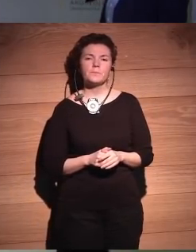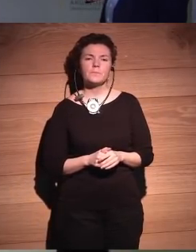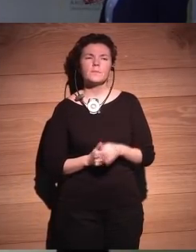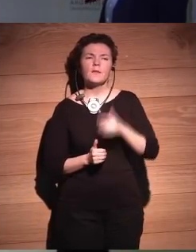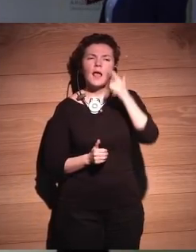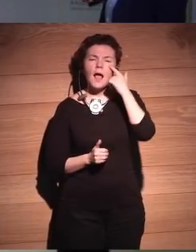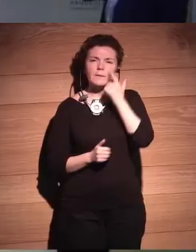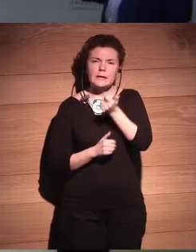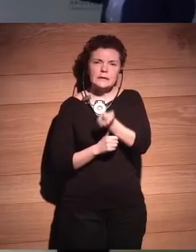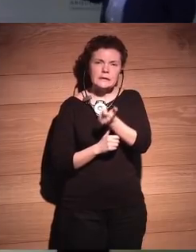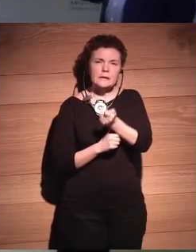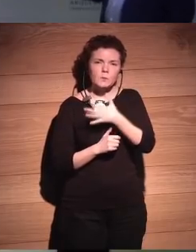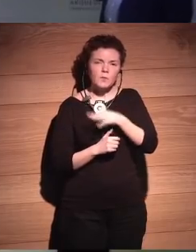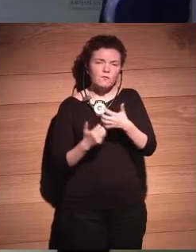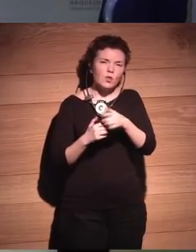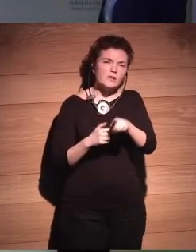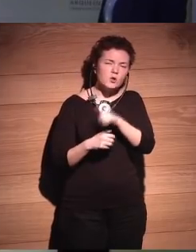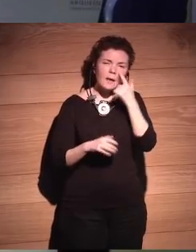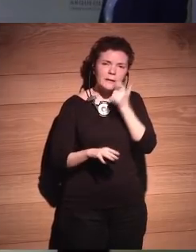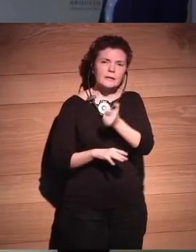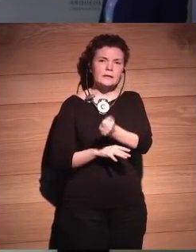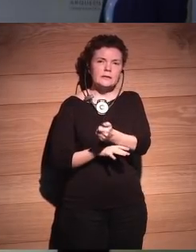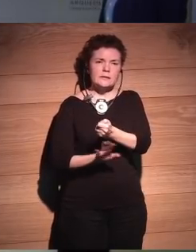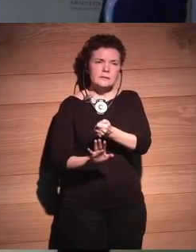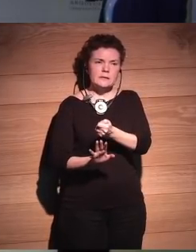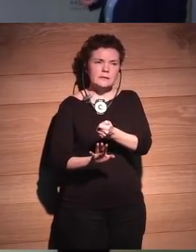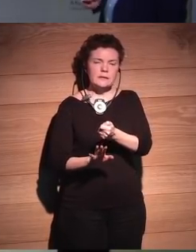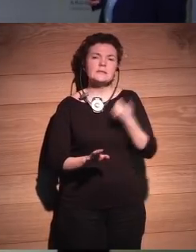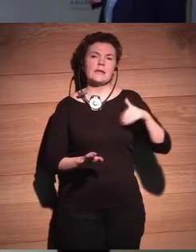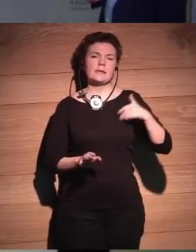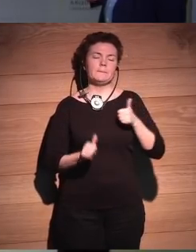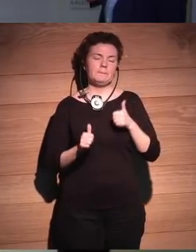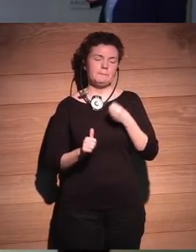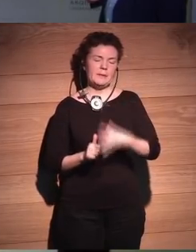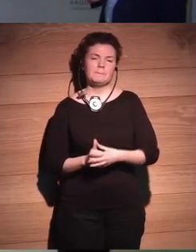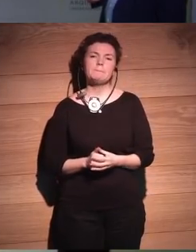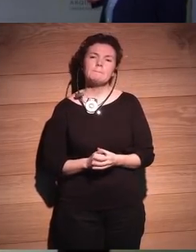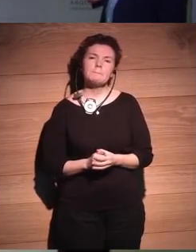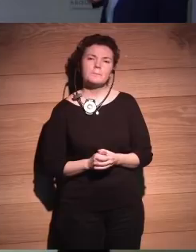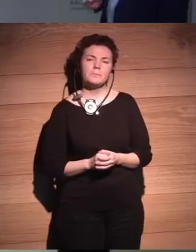Vamos a ver si podemos hacer que esto funcione. A ver, ahí vamos.